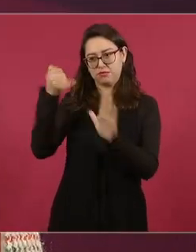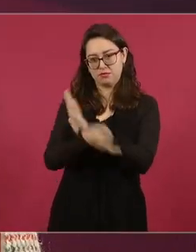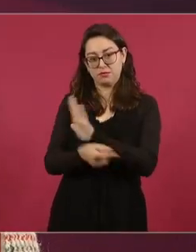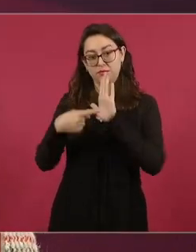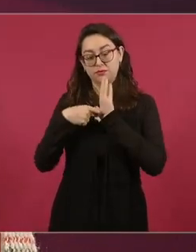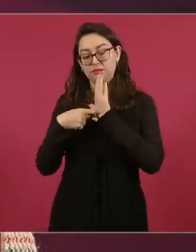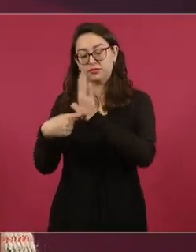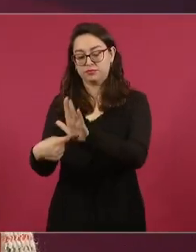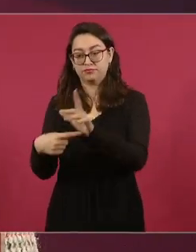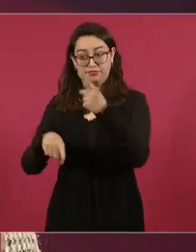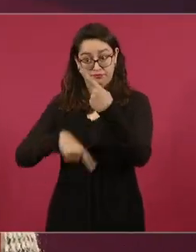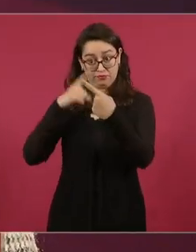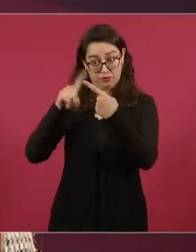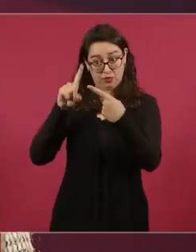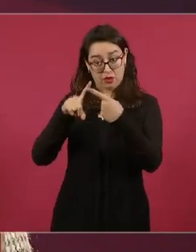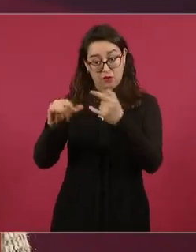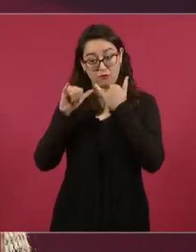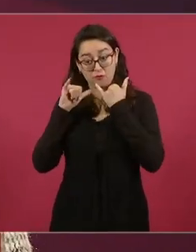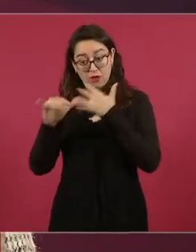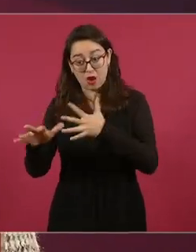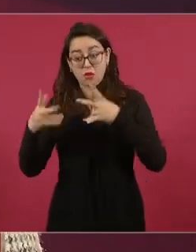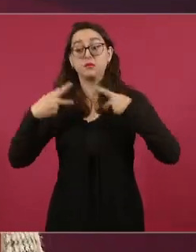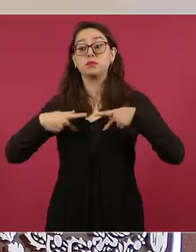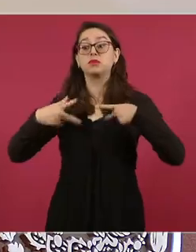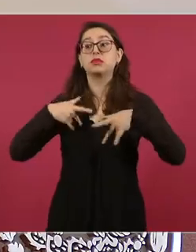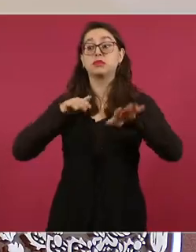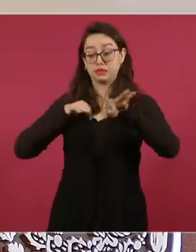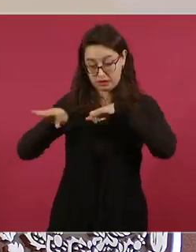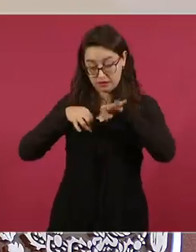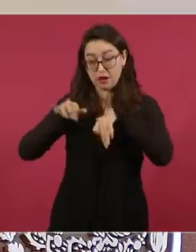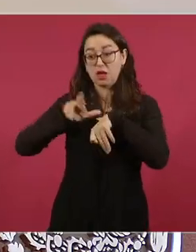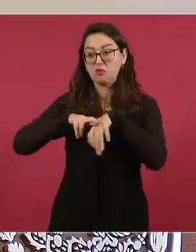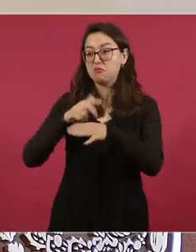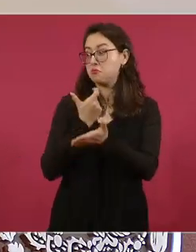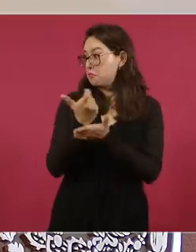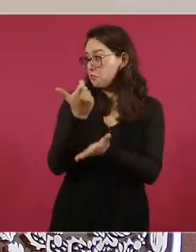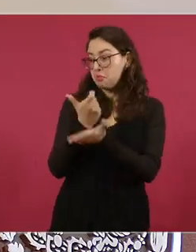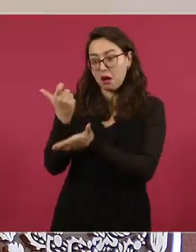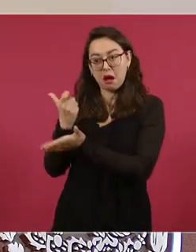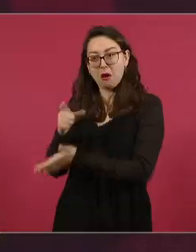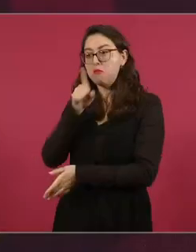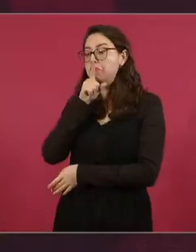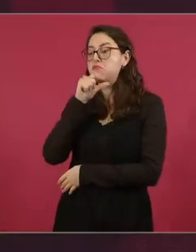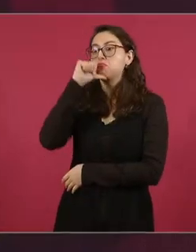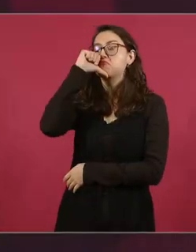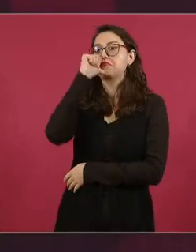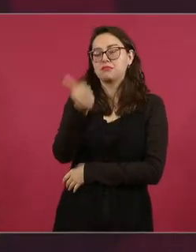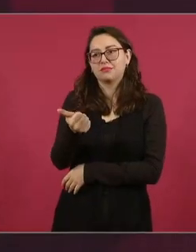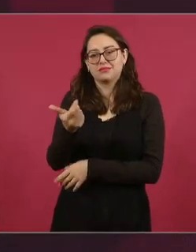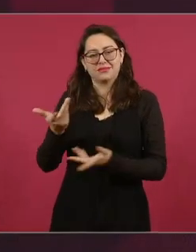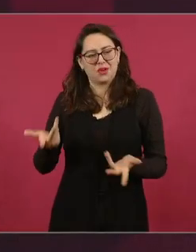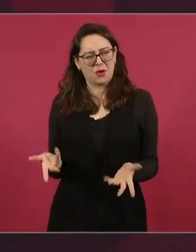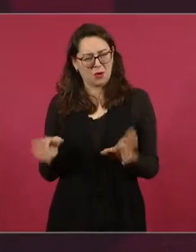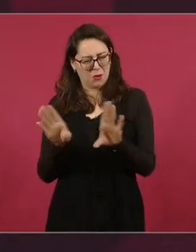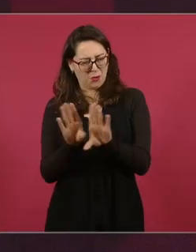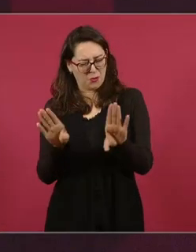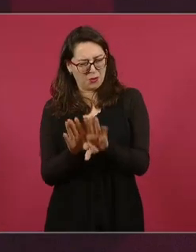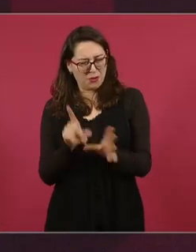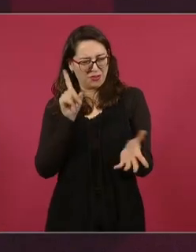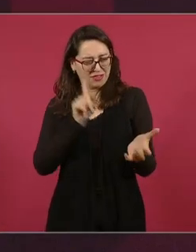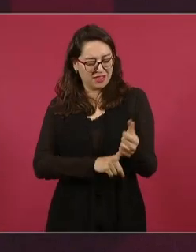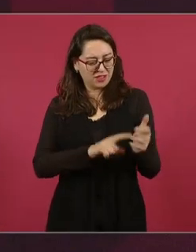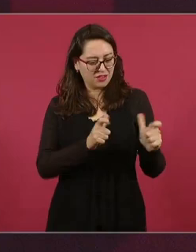laudos laborales, que por ejemplo se tiene un ahorro de más de 15 mil millones de pesos solamente